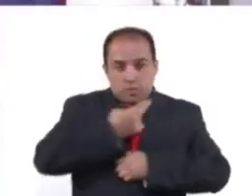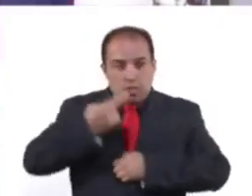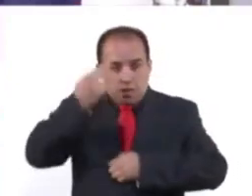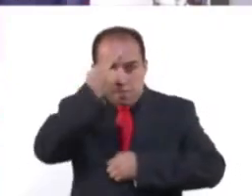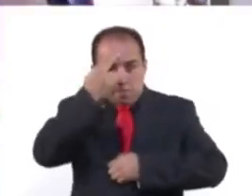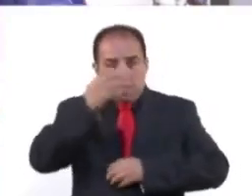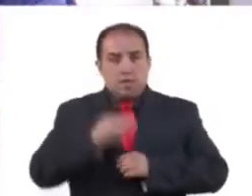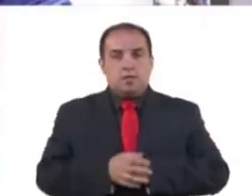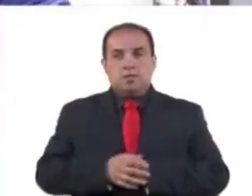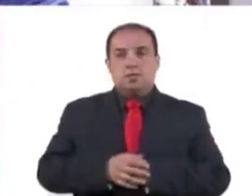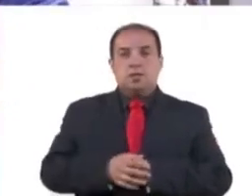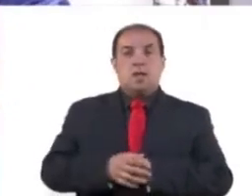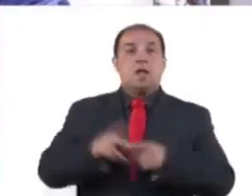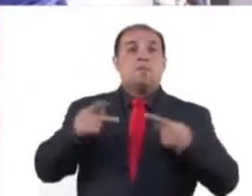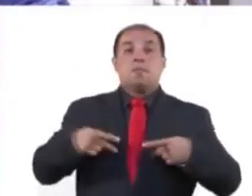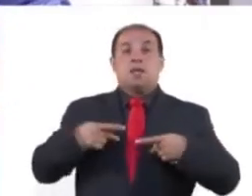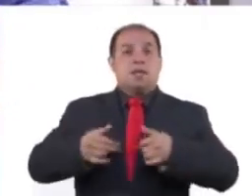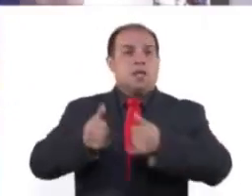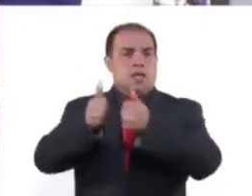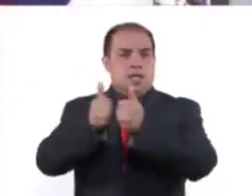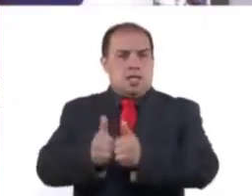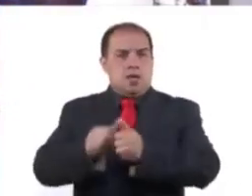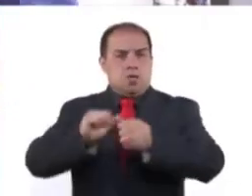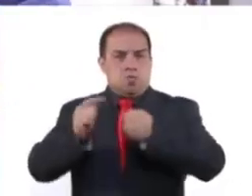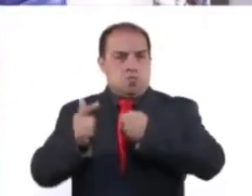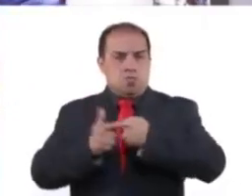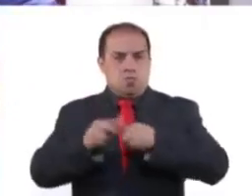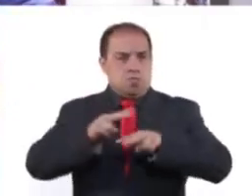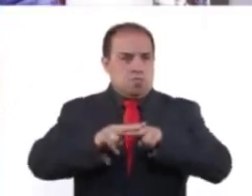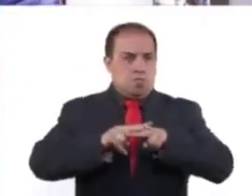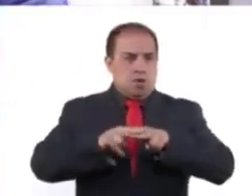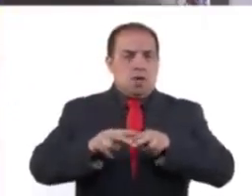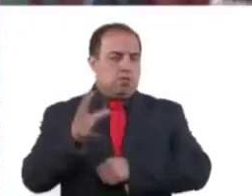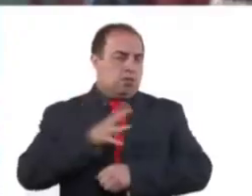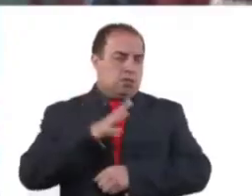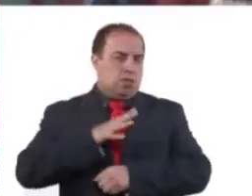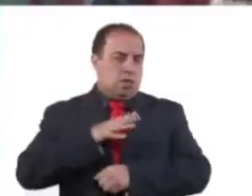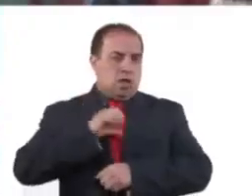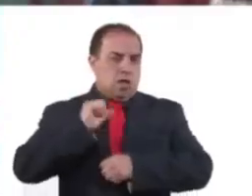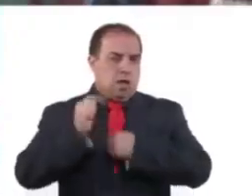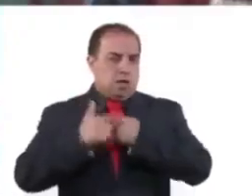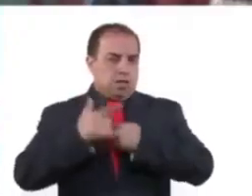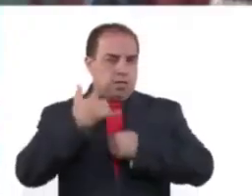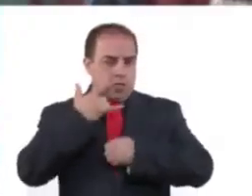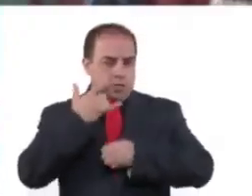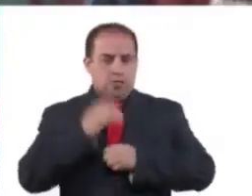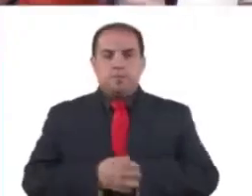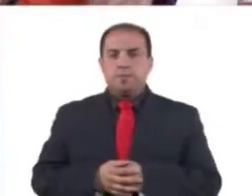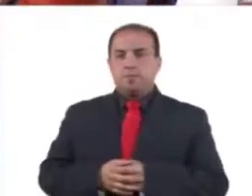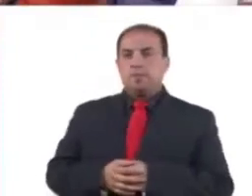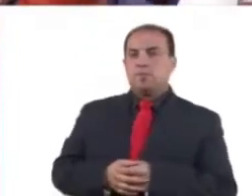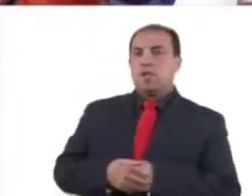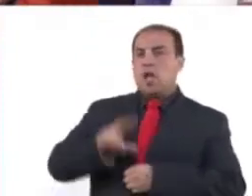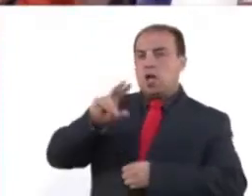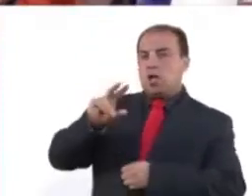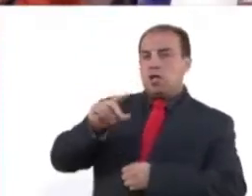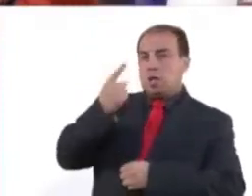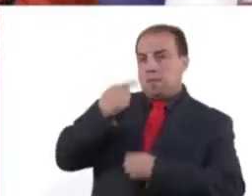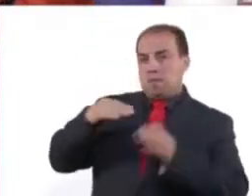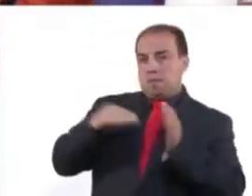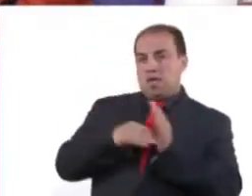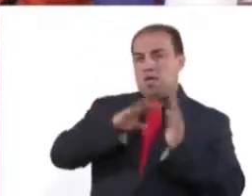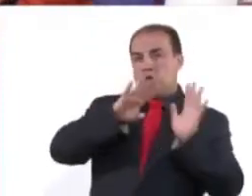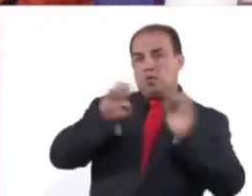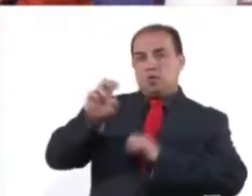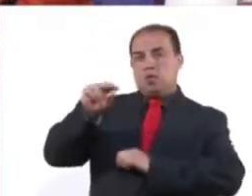de seguridad de que nadie haya quedado en las vías para volver a energizar. Es 84, desde 84 a